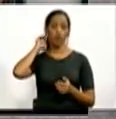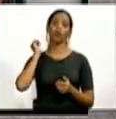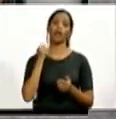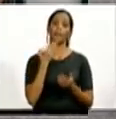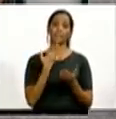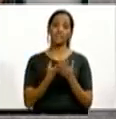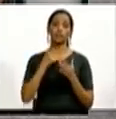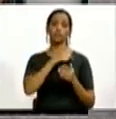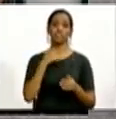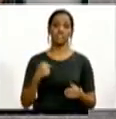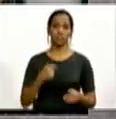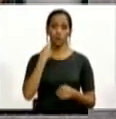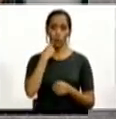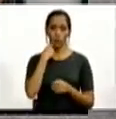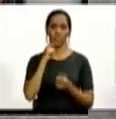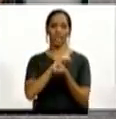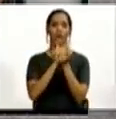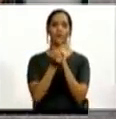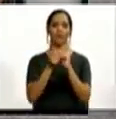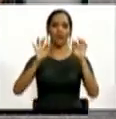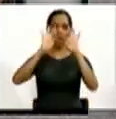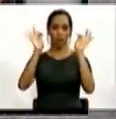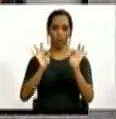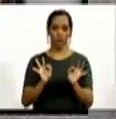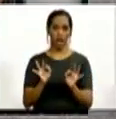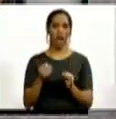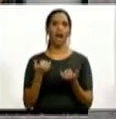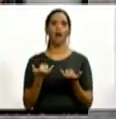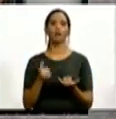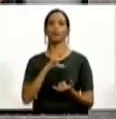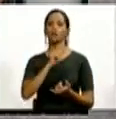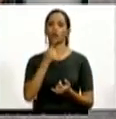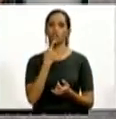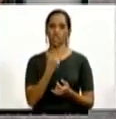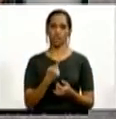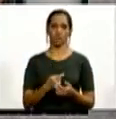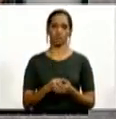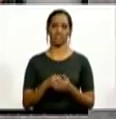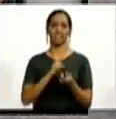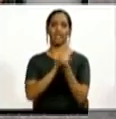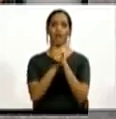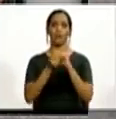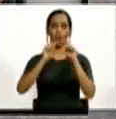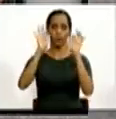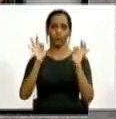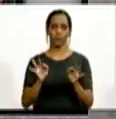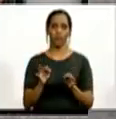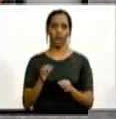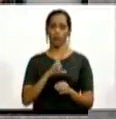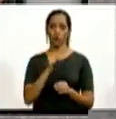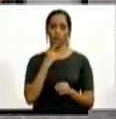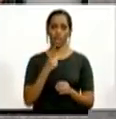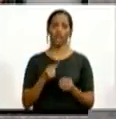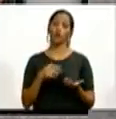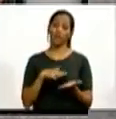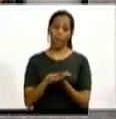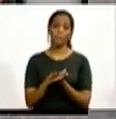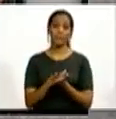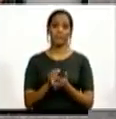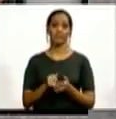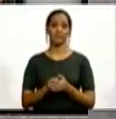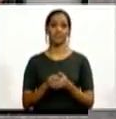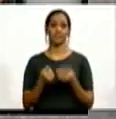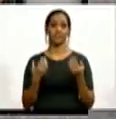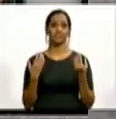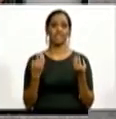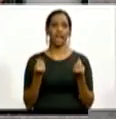chinos y rusos, cambia el modelo aunque no lo digas. Cambia el modelo aunque no lo digas. Lo que pasa es que